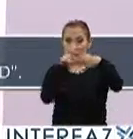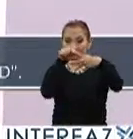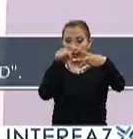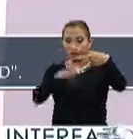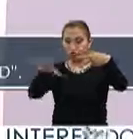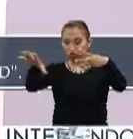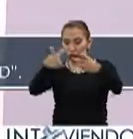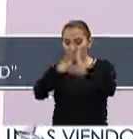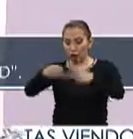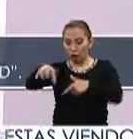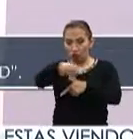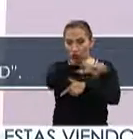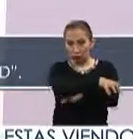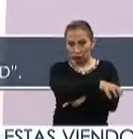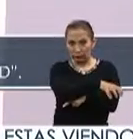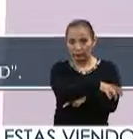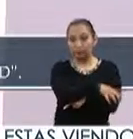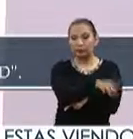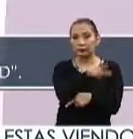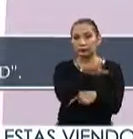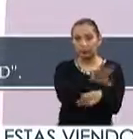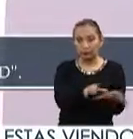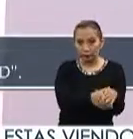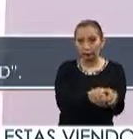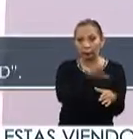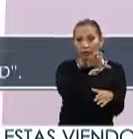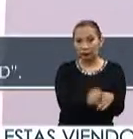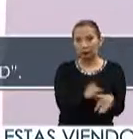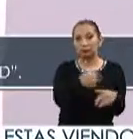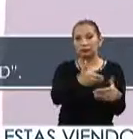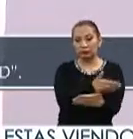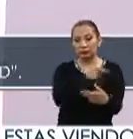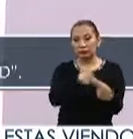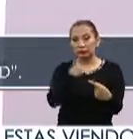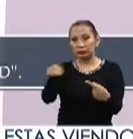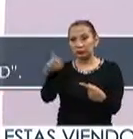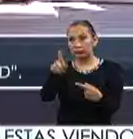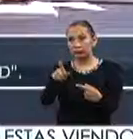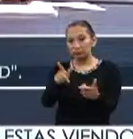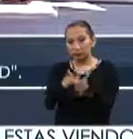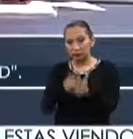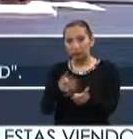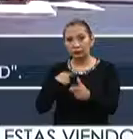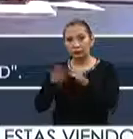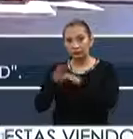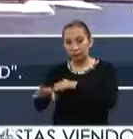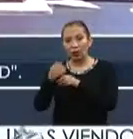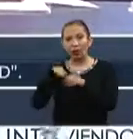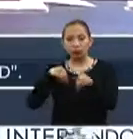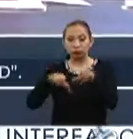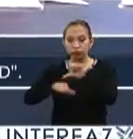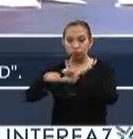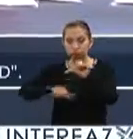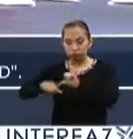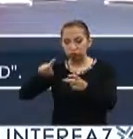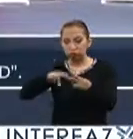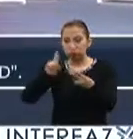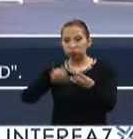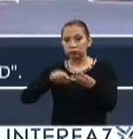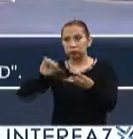tres poblaciones que mencioné anteriormente, la población afrodescendiente, la población de personas migrantes o en movilidad